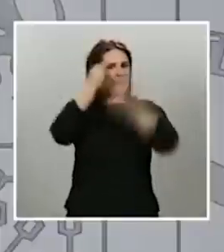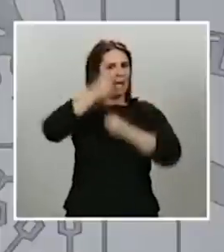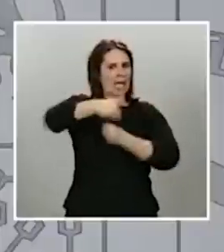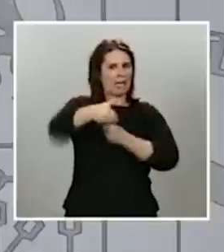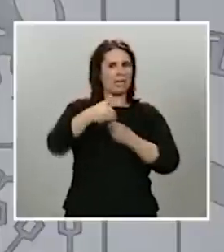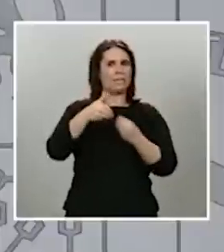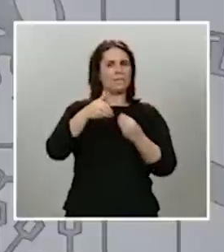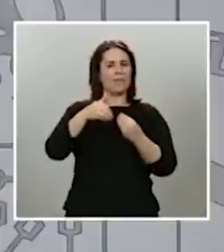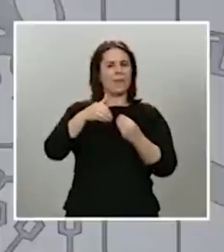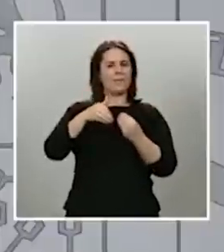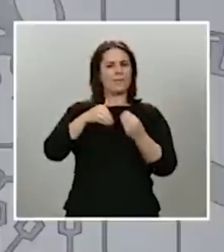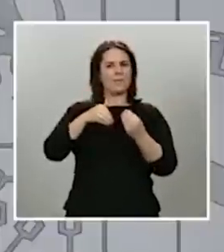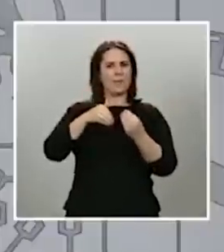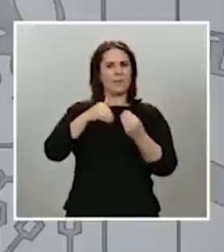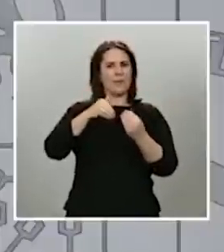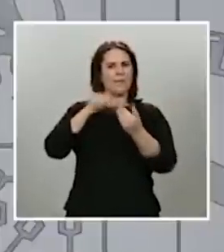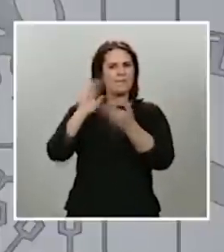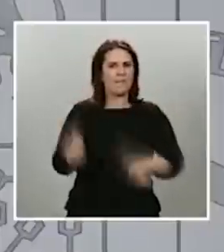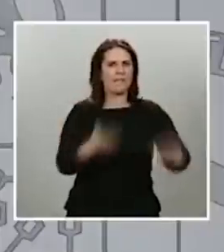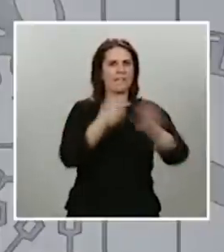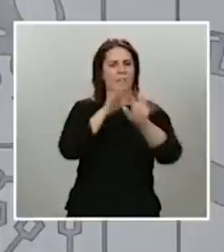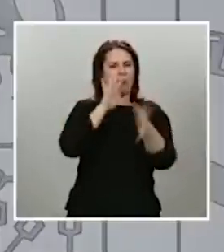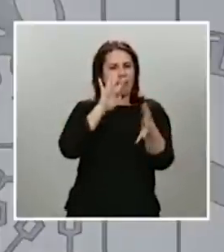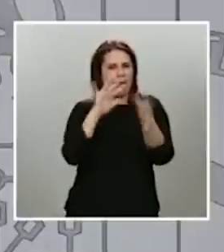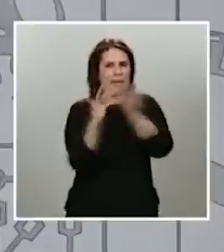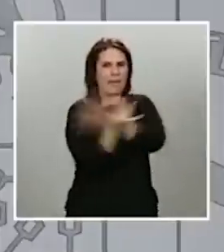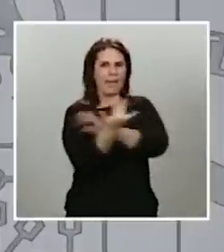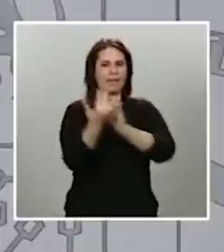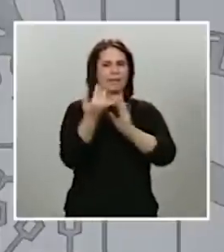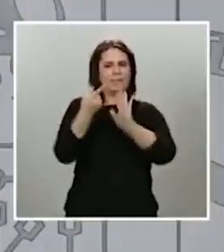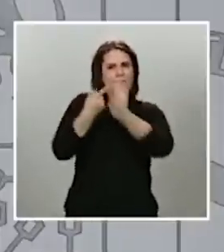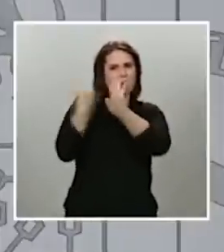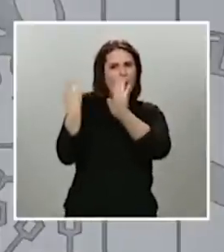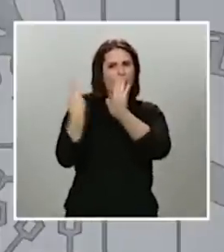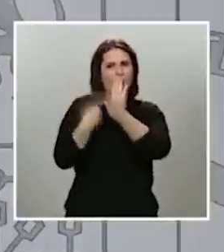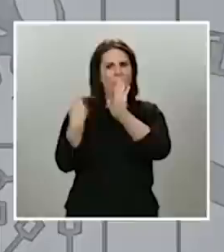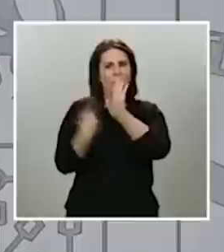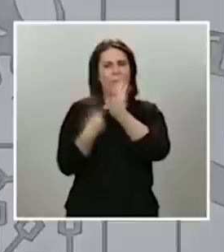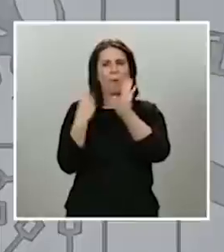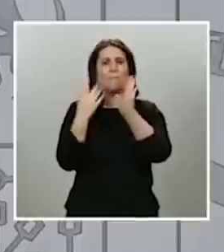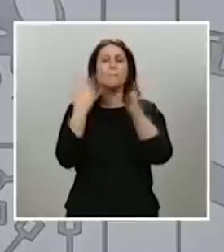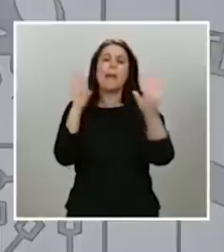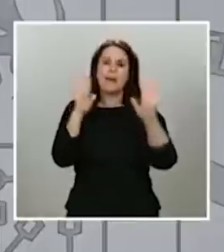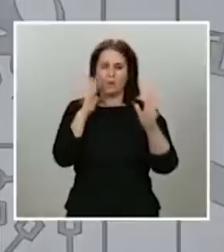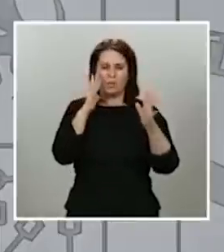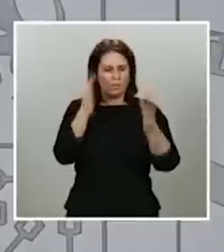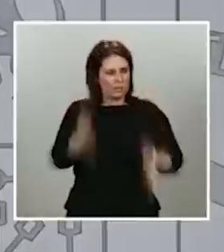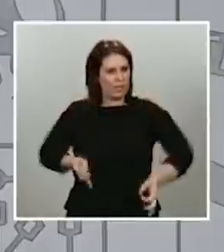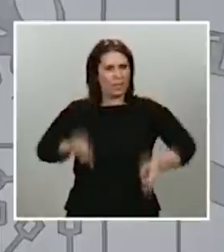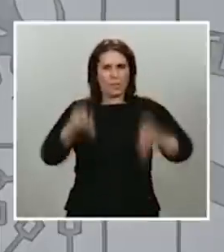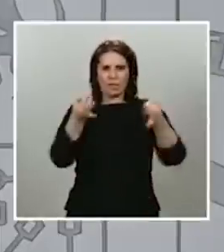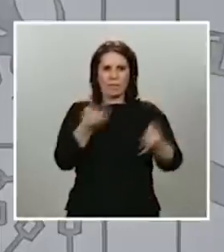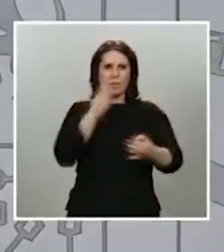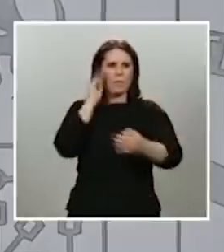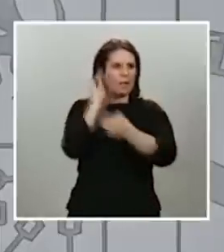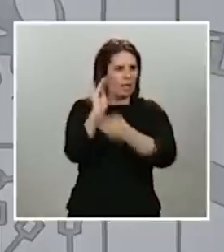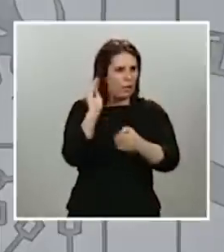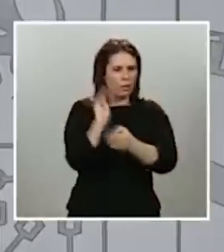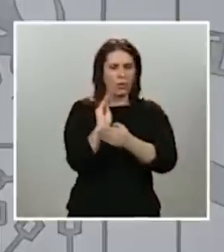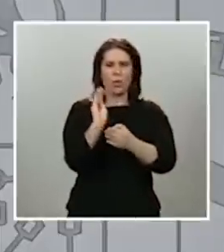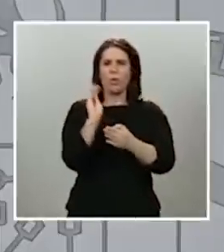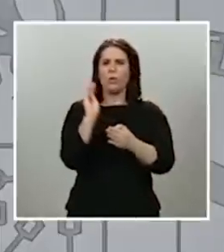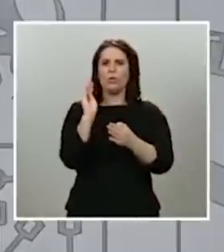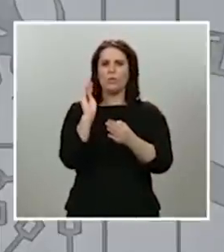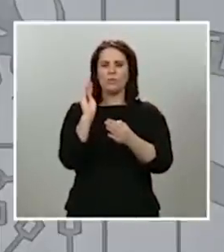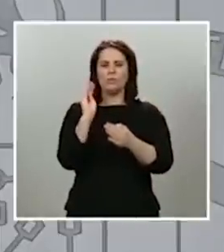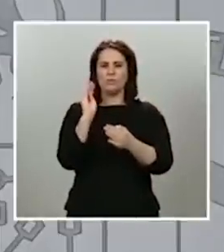Pues ya tenemos datos de la Gold y va a salir en breve. La Gold va muy bien y va a salir. No os preocupéis, la tendremos